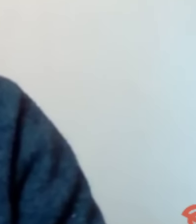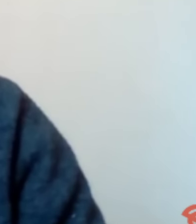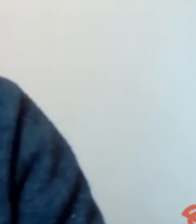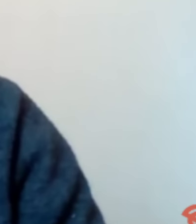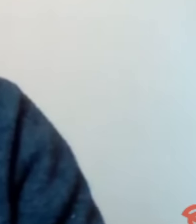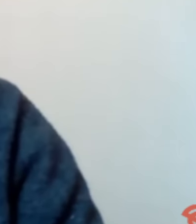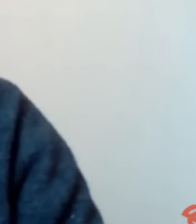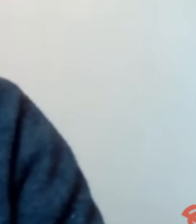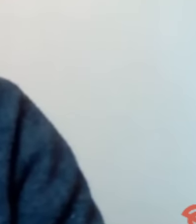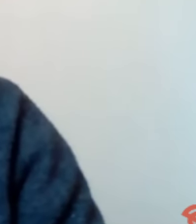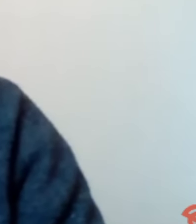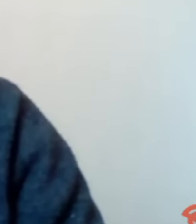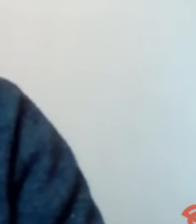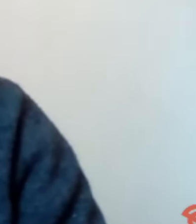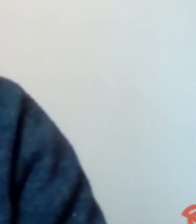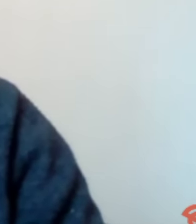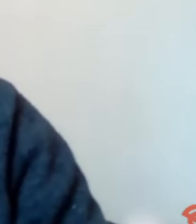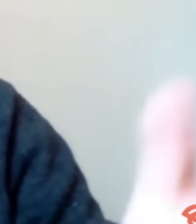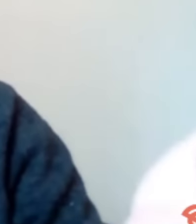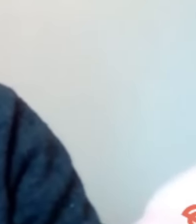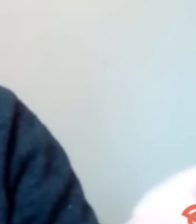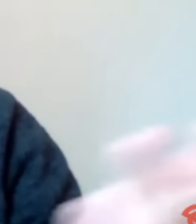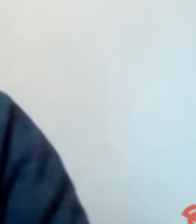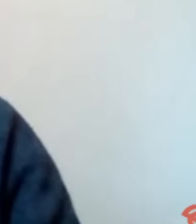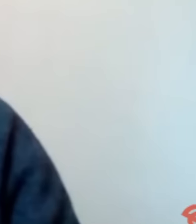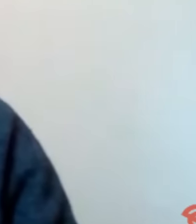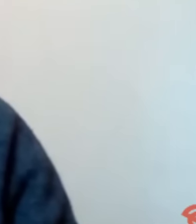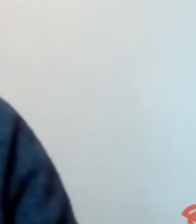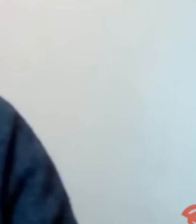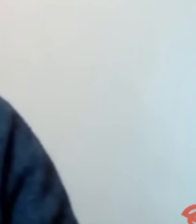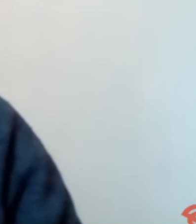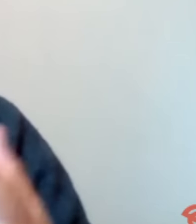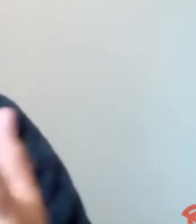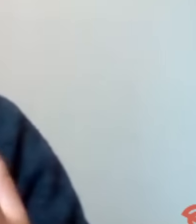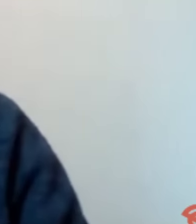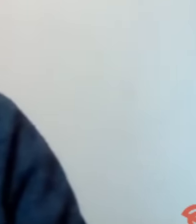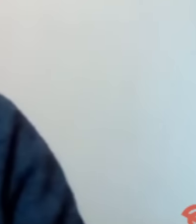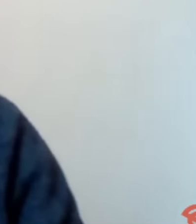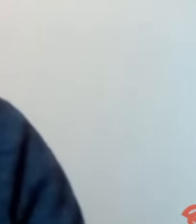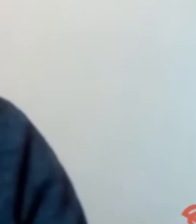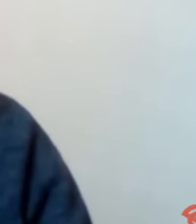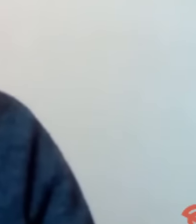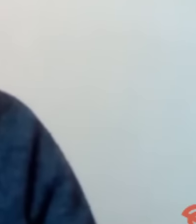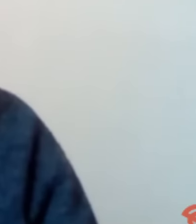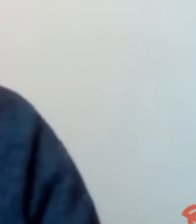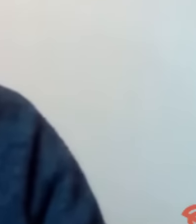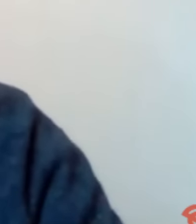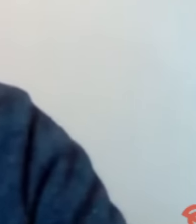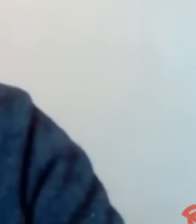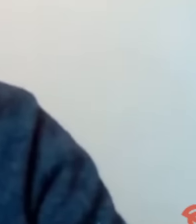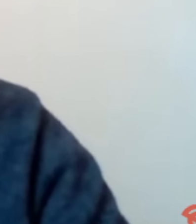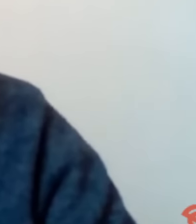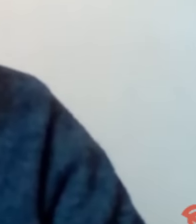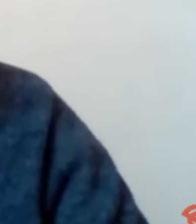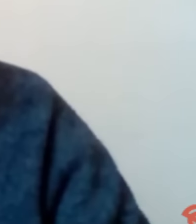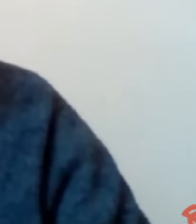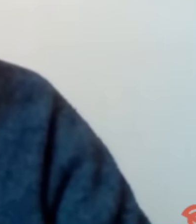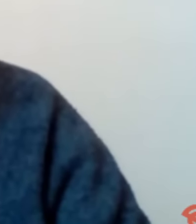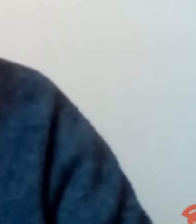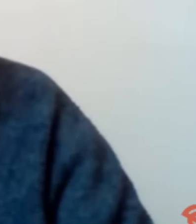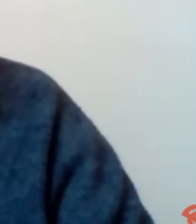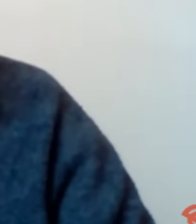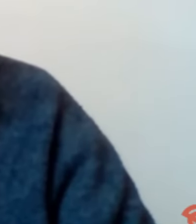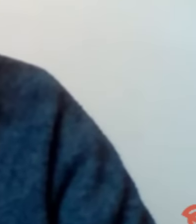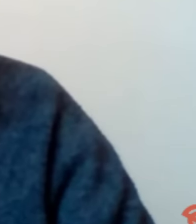de Nelson Mandela pudiera ser consultado por políticos, por presidentes, presidentas, como en el caso de Lázaro Cárdenas. Él